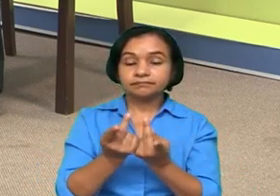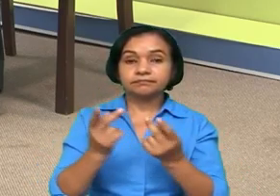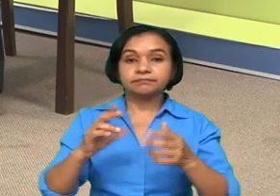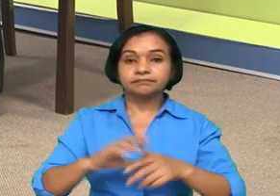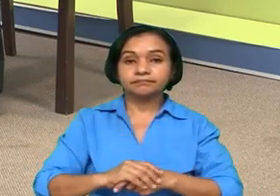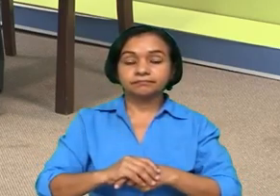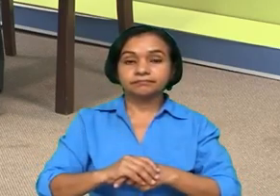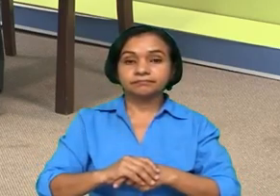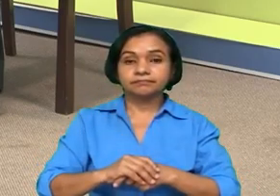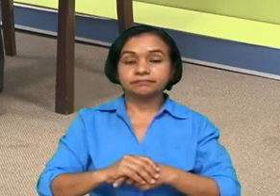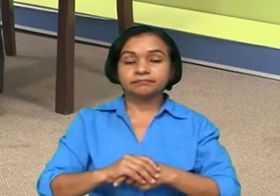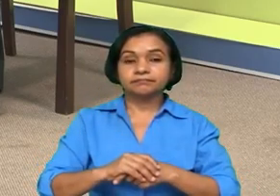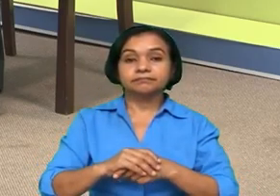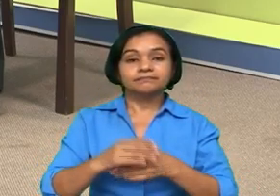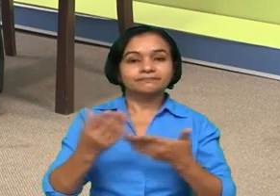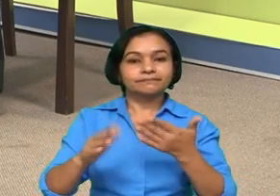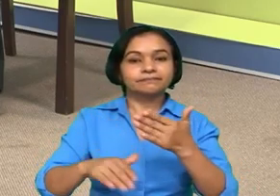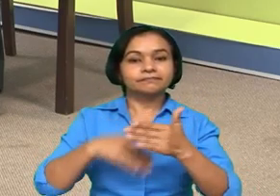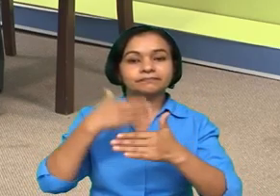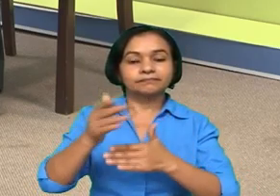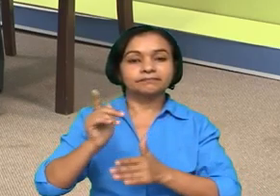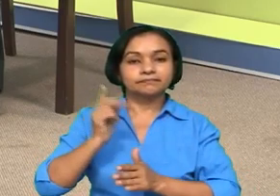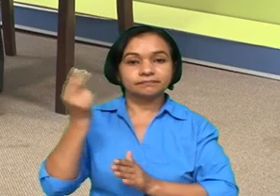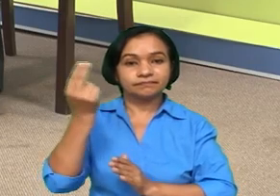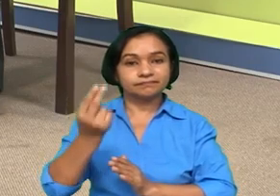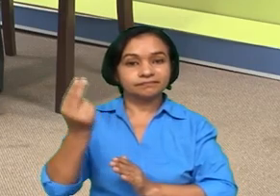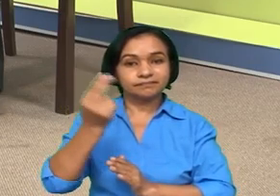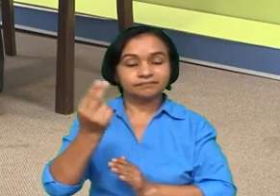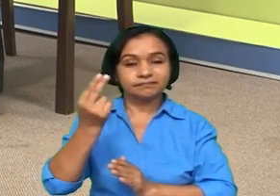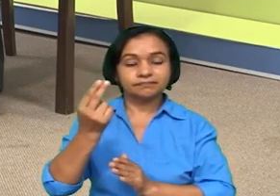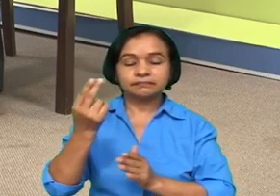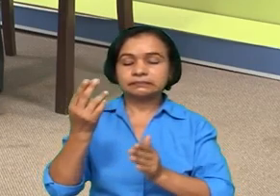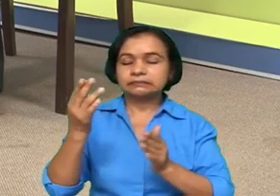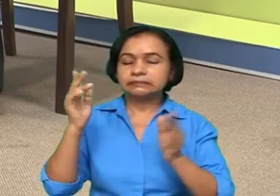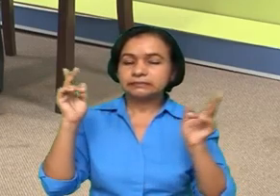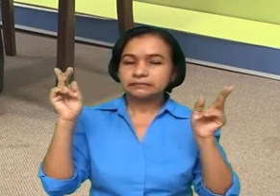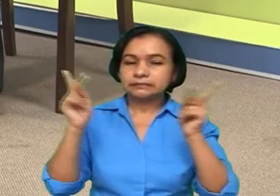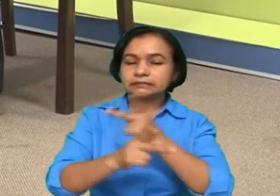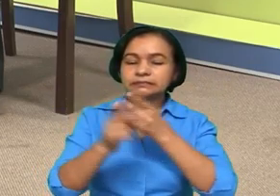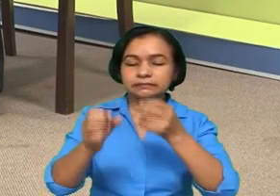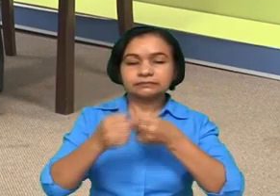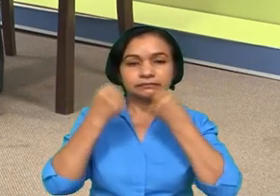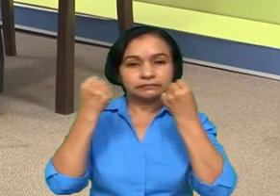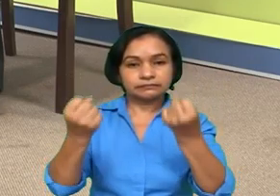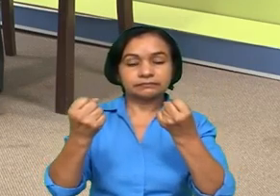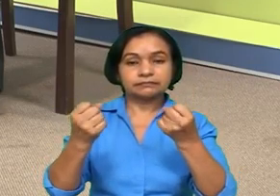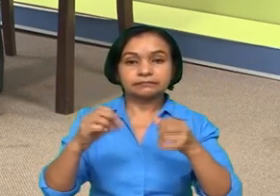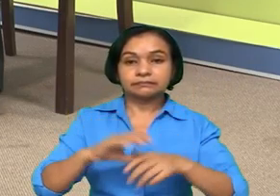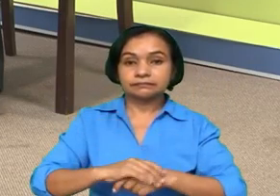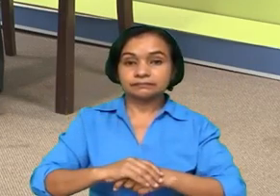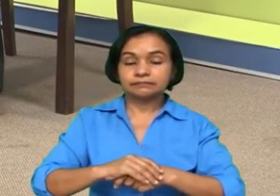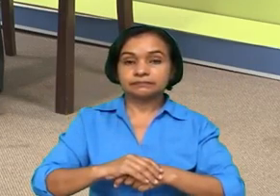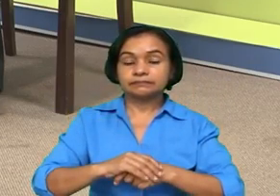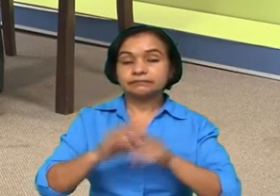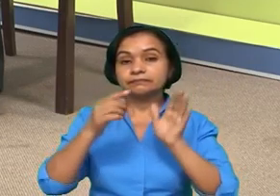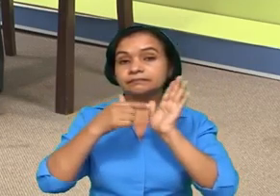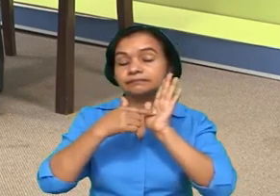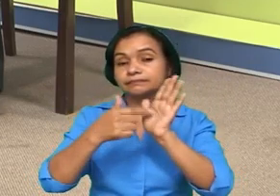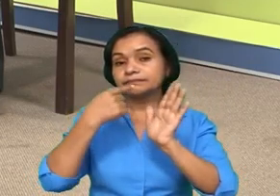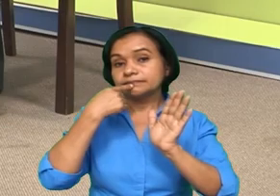nos ha llevado pues a utilizar ya medicamentos antibióticos muchísimo más fuertes, por así